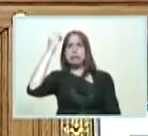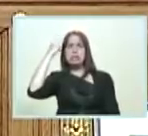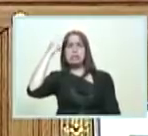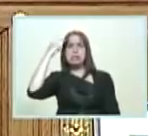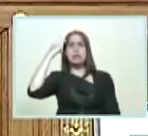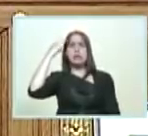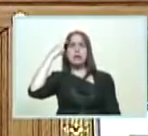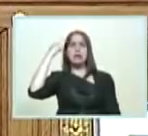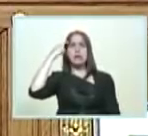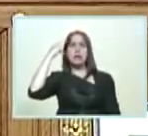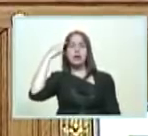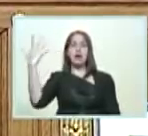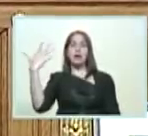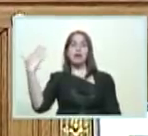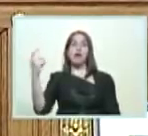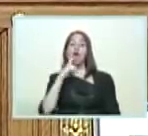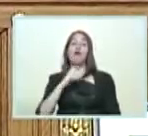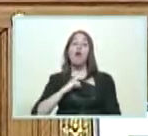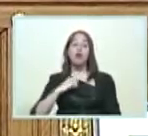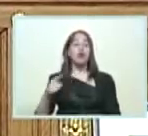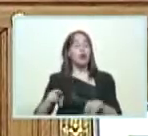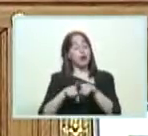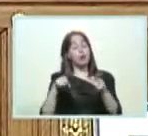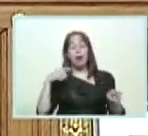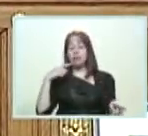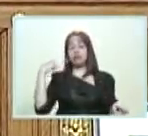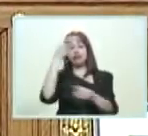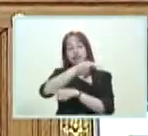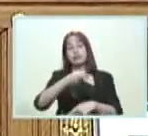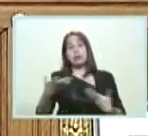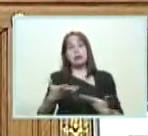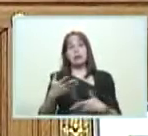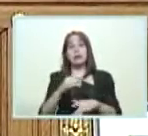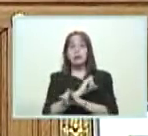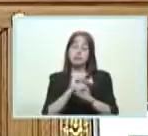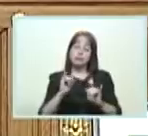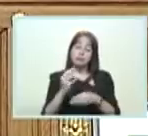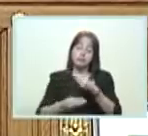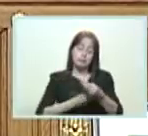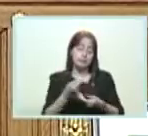de quienes le sembraron ese odio, es victimaria también.